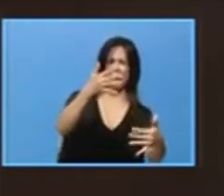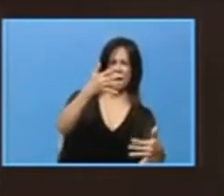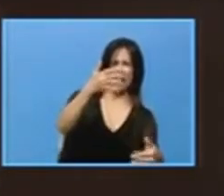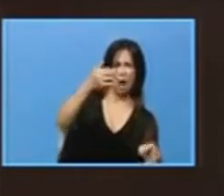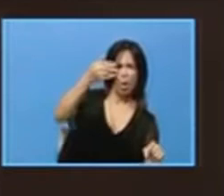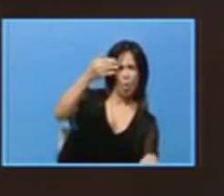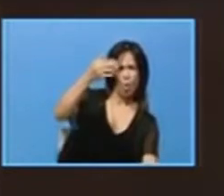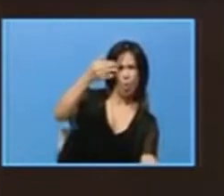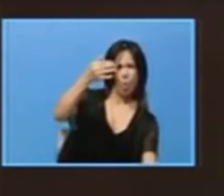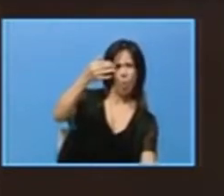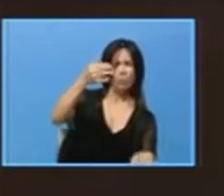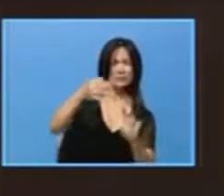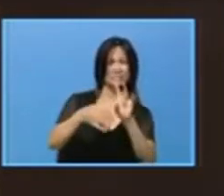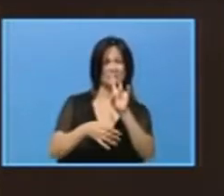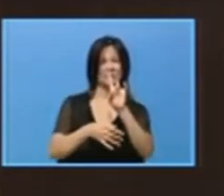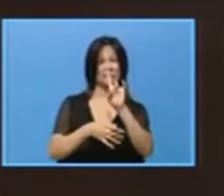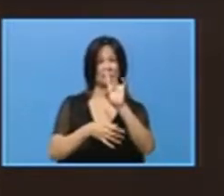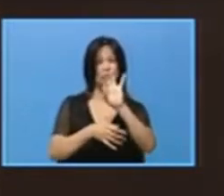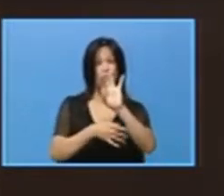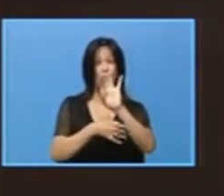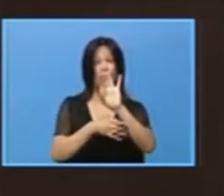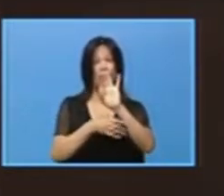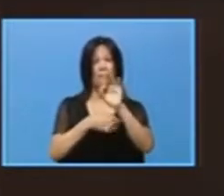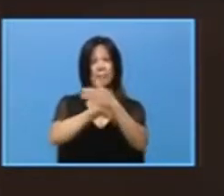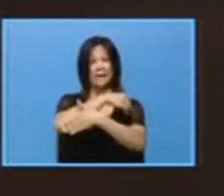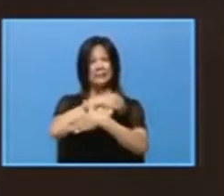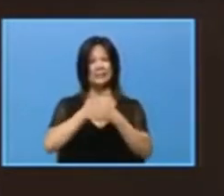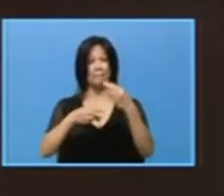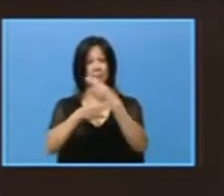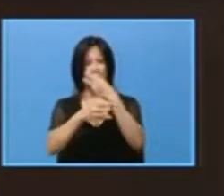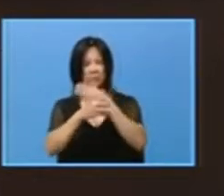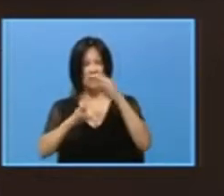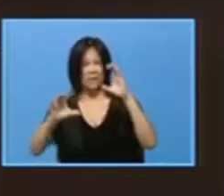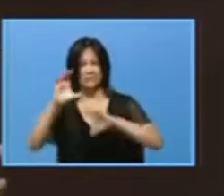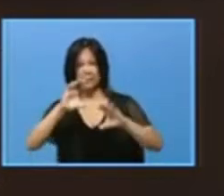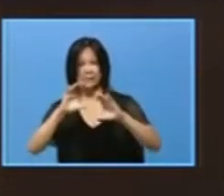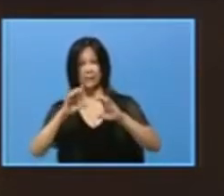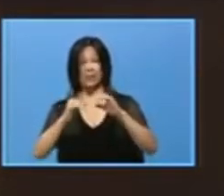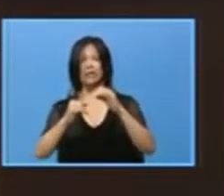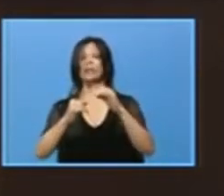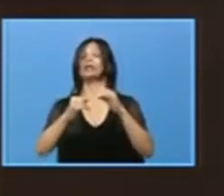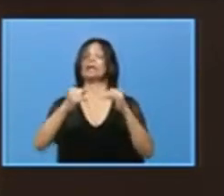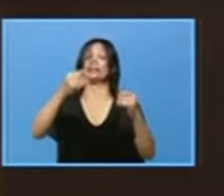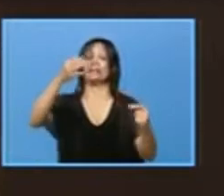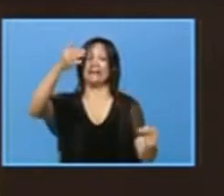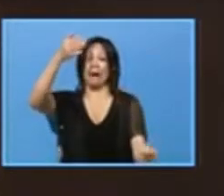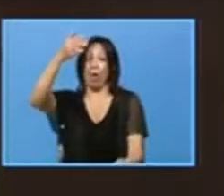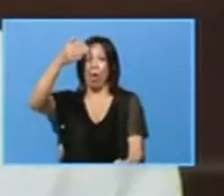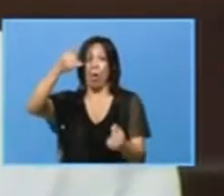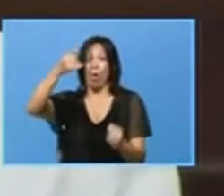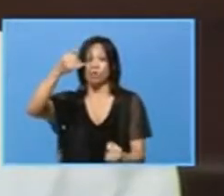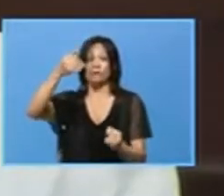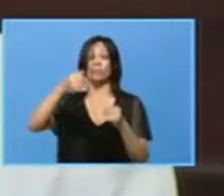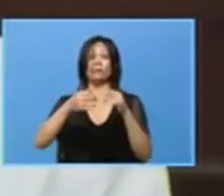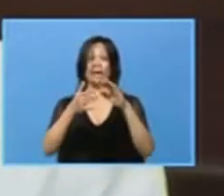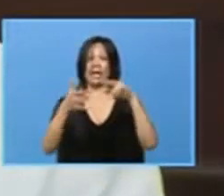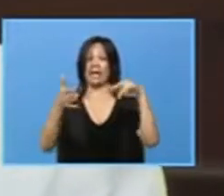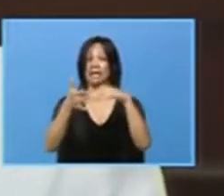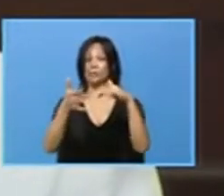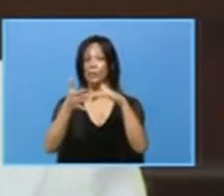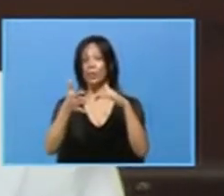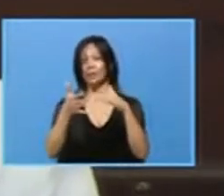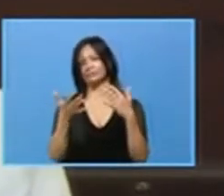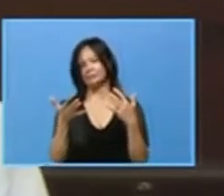la comida se lo consume. Y como no producen nada de comer, todo es de algún otro lugar. Lo único que tienen ellos